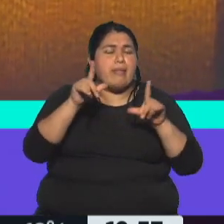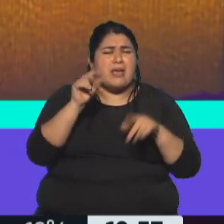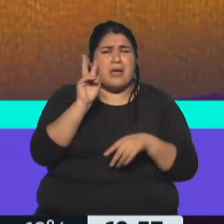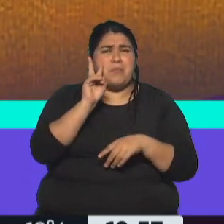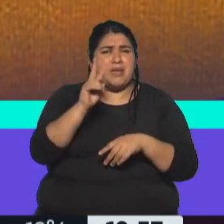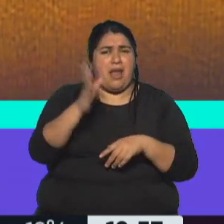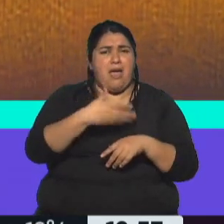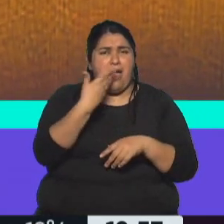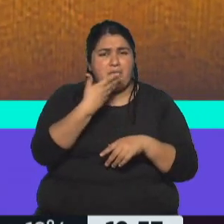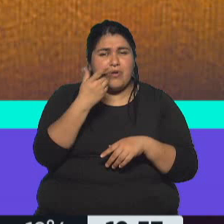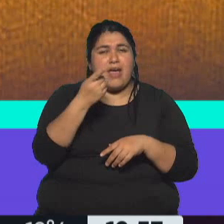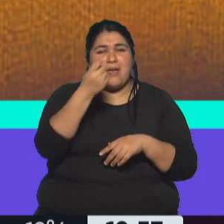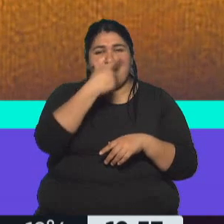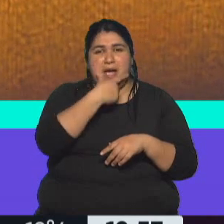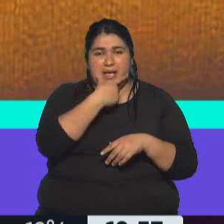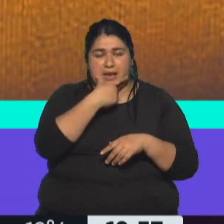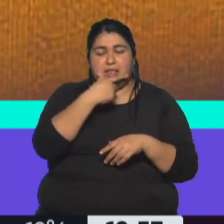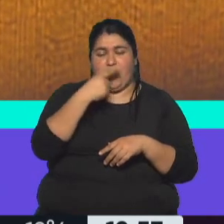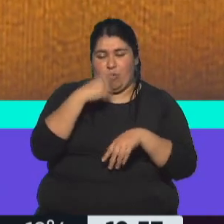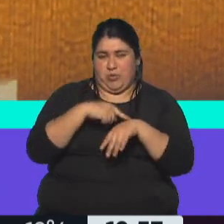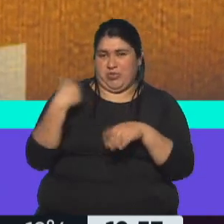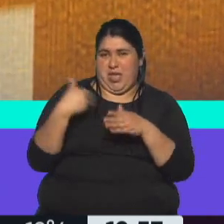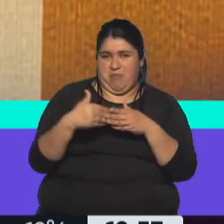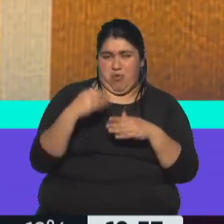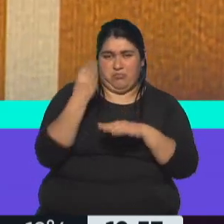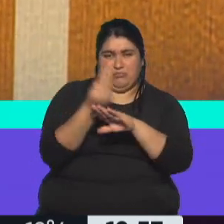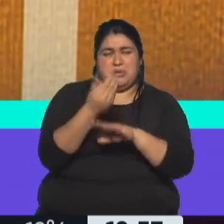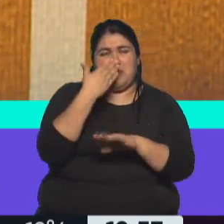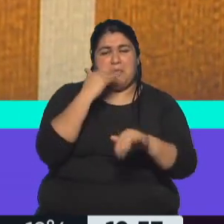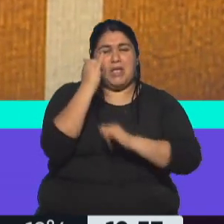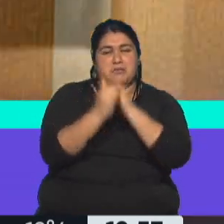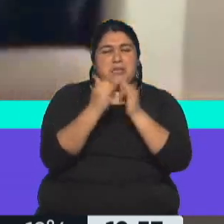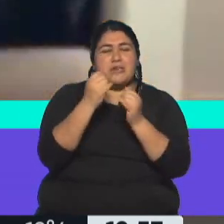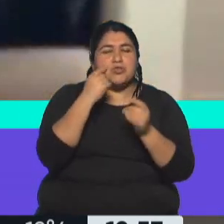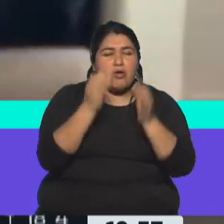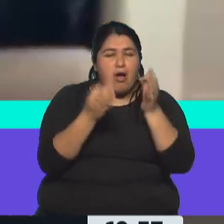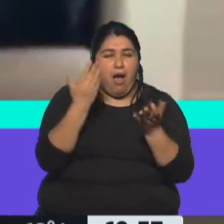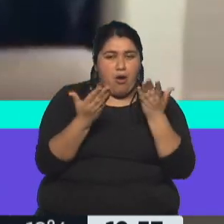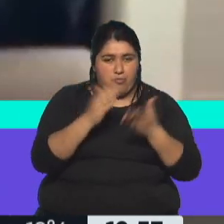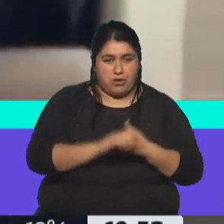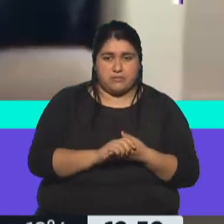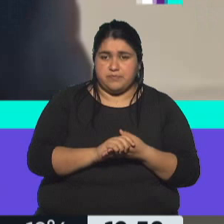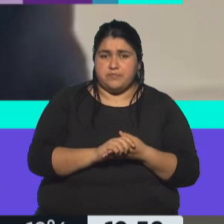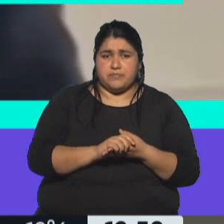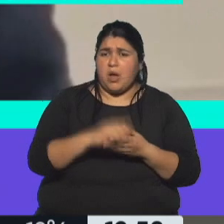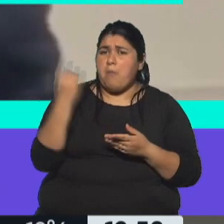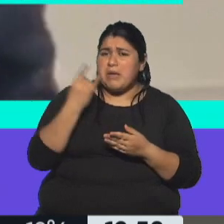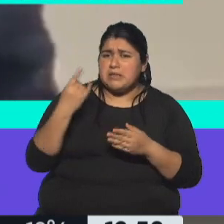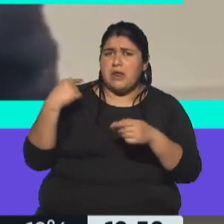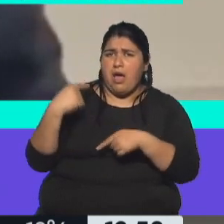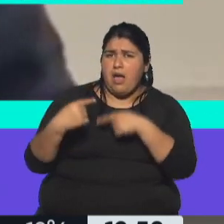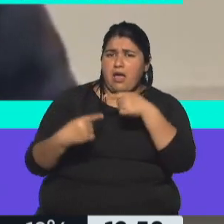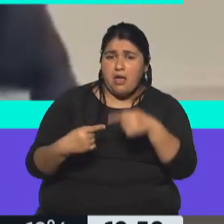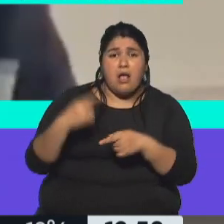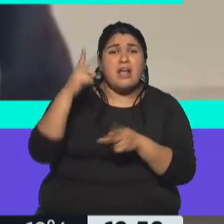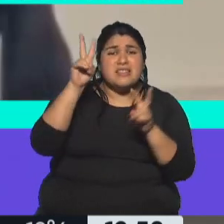escuchar lo que decía Mauricio Macri estos últimos días y luego vamos a una explicación económica. Es una mentira tras la otra, como lo de la deuda. Lo de la